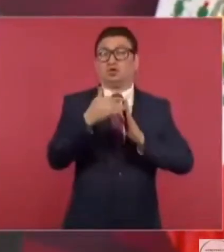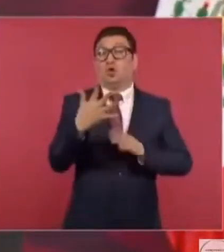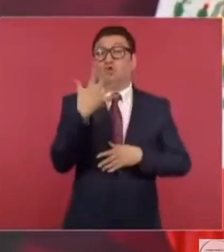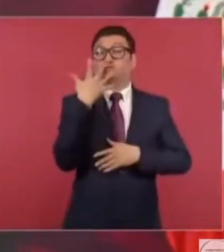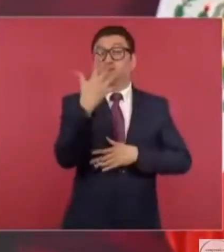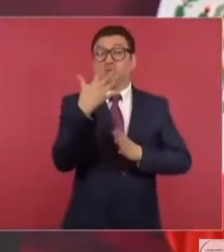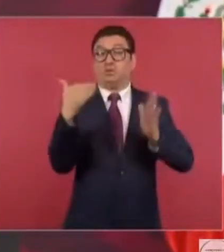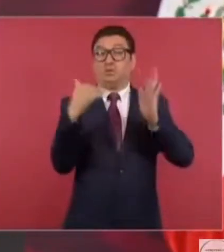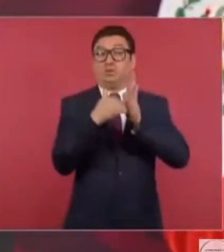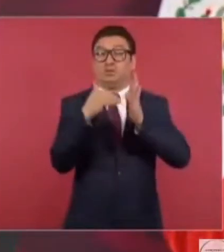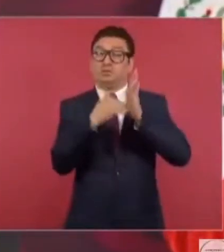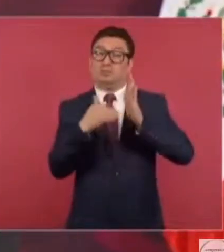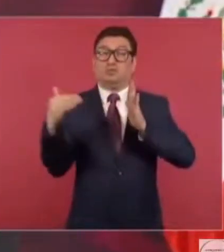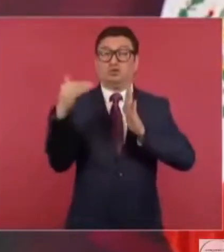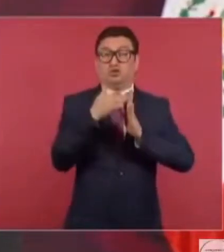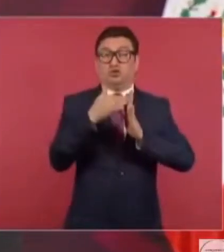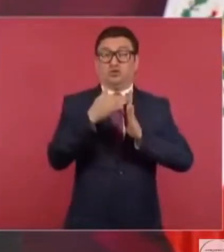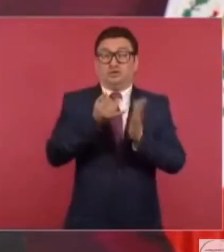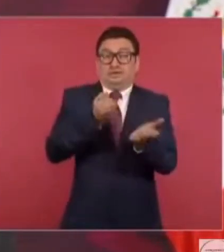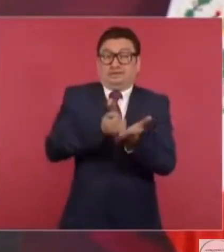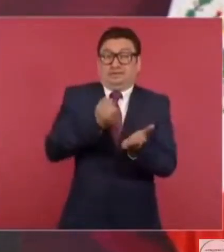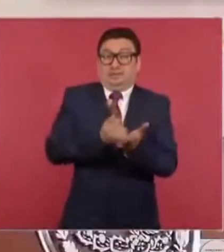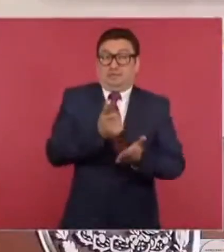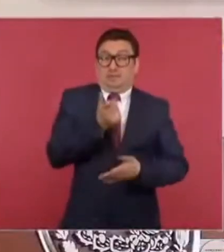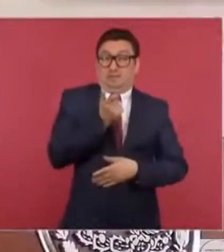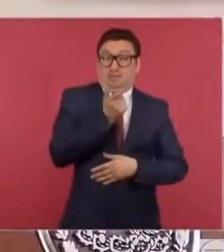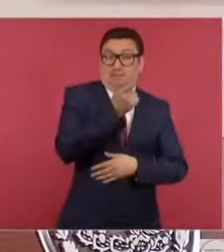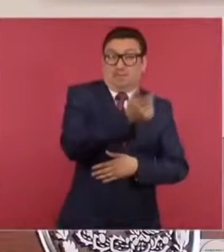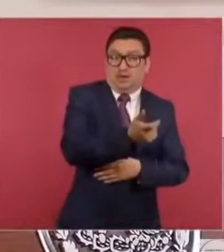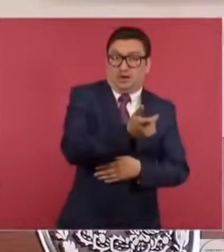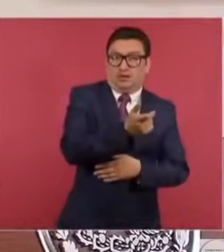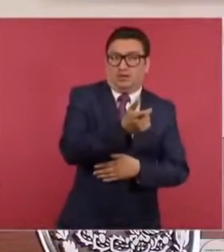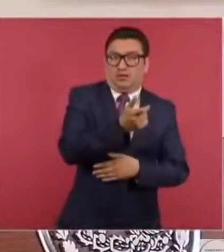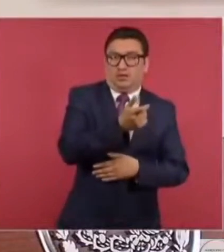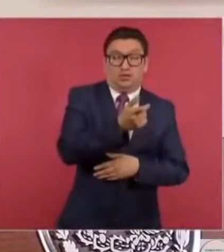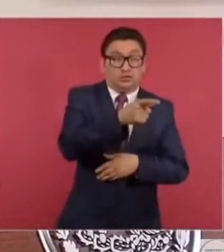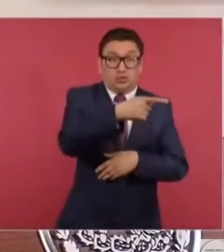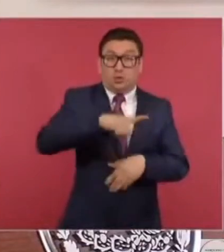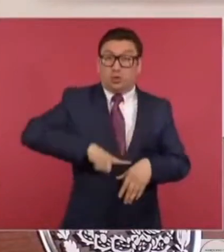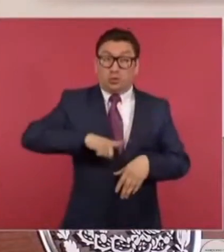5,000 millones de pesos de impuestos y no los pago.